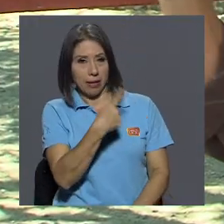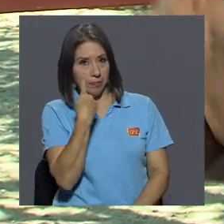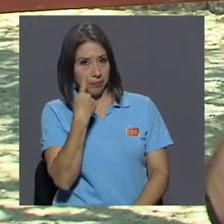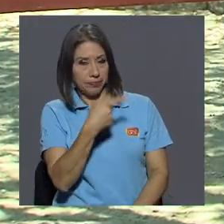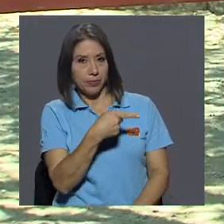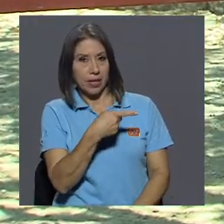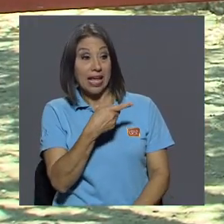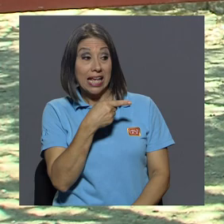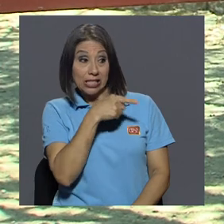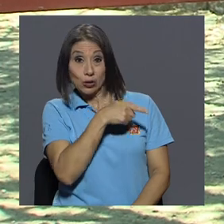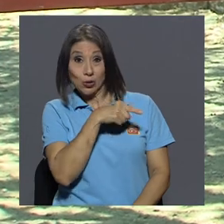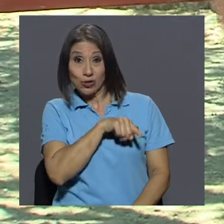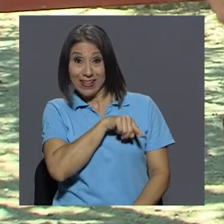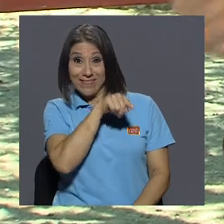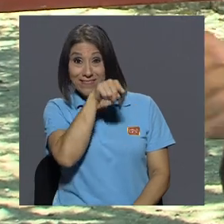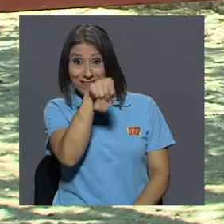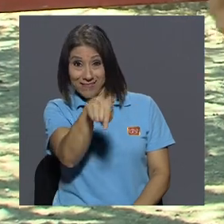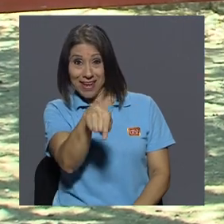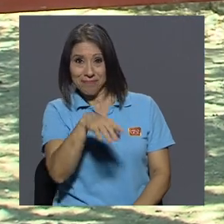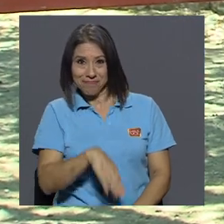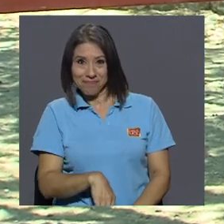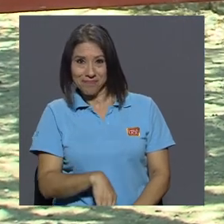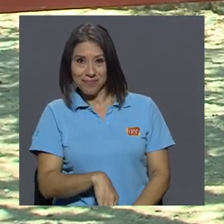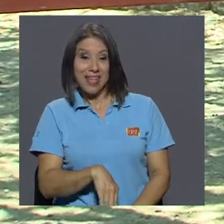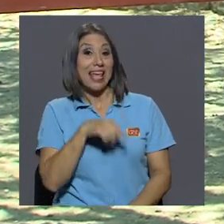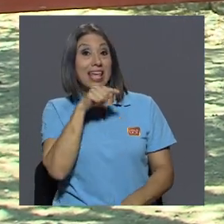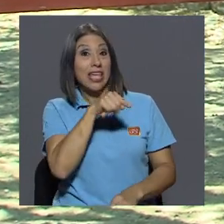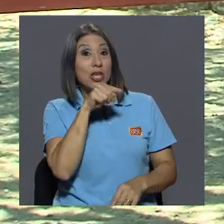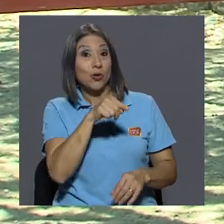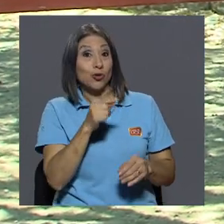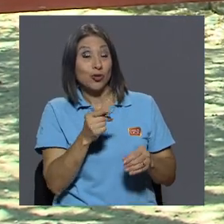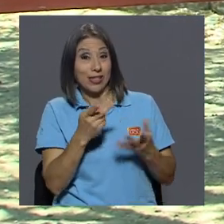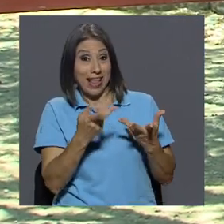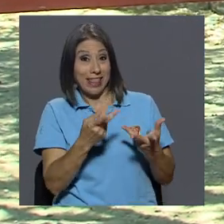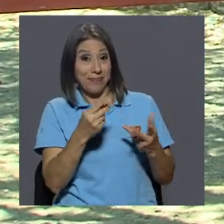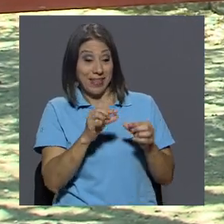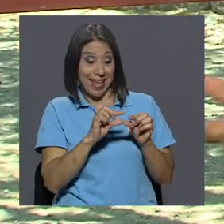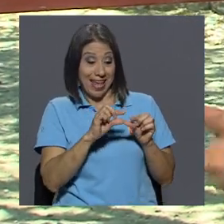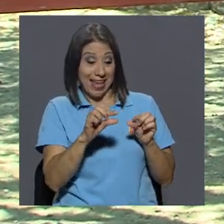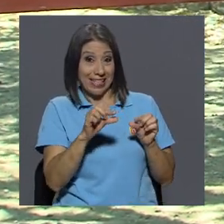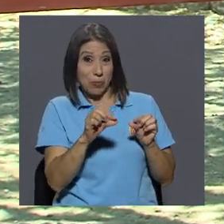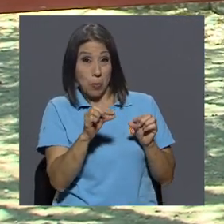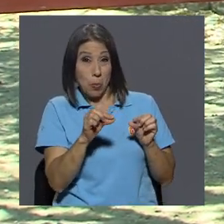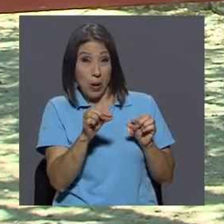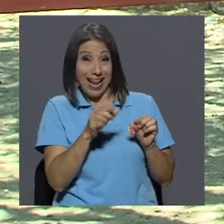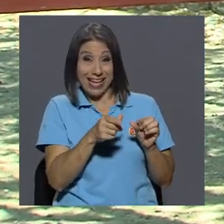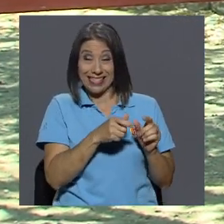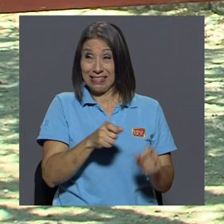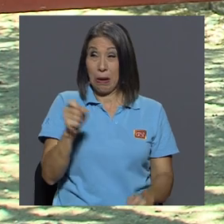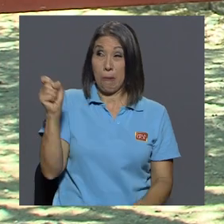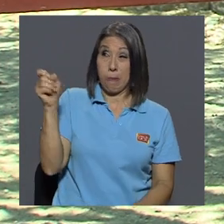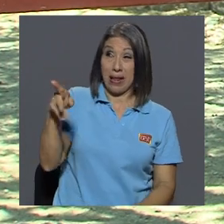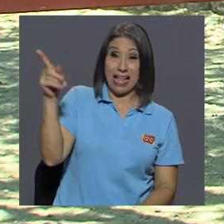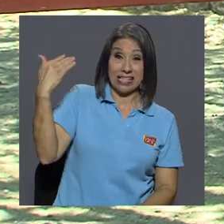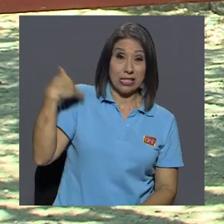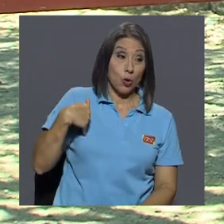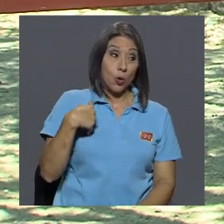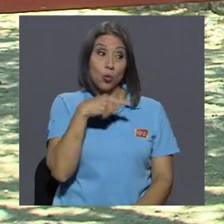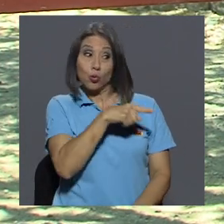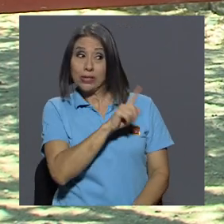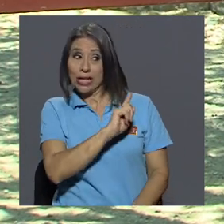si usted va y le pega las espuelas en las costillas a ese señor, usted no sale vivo de aquí.